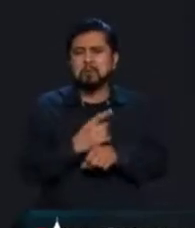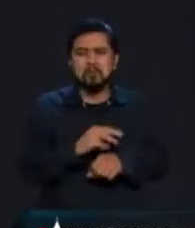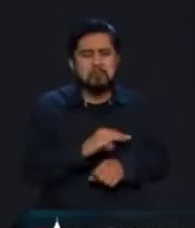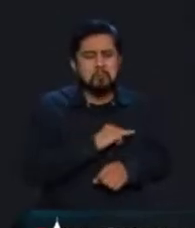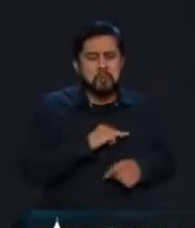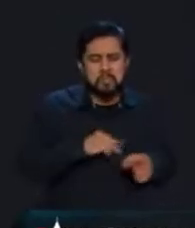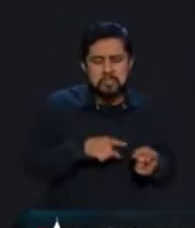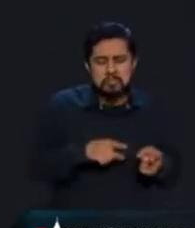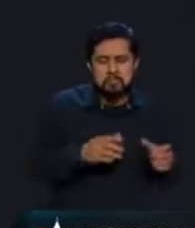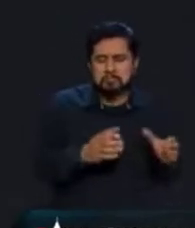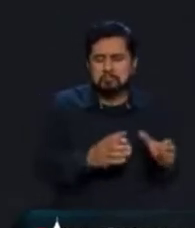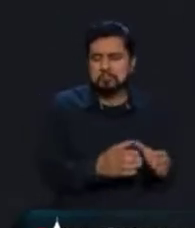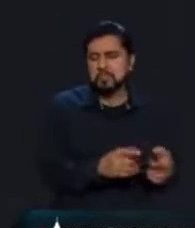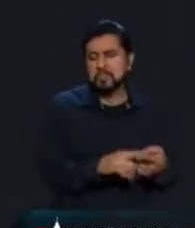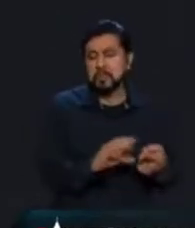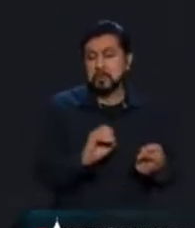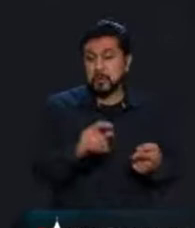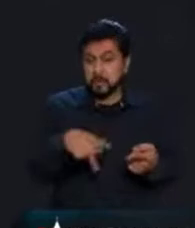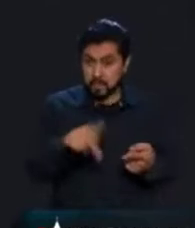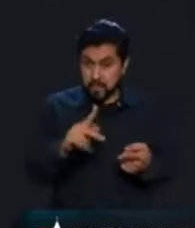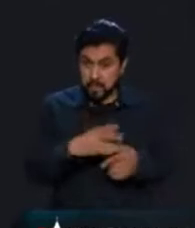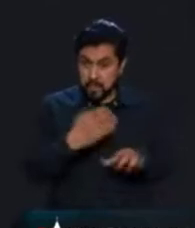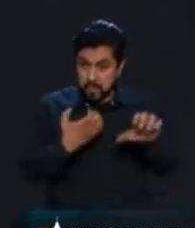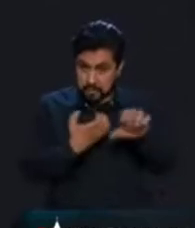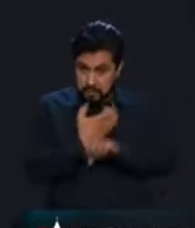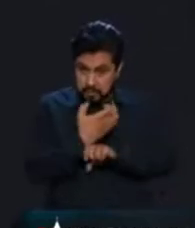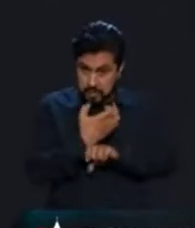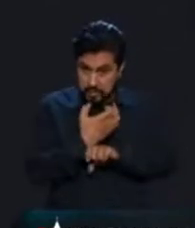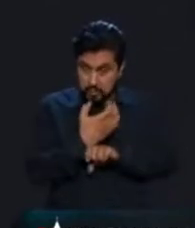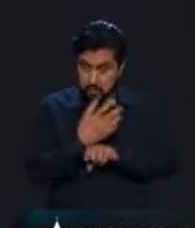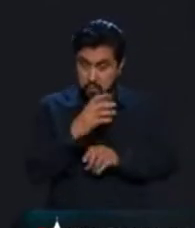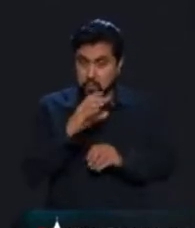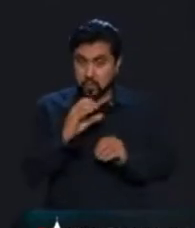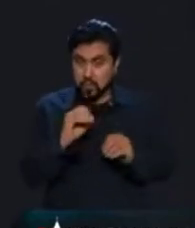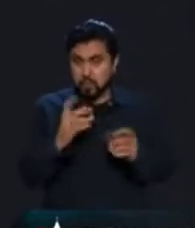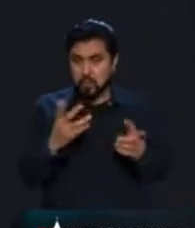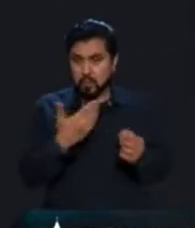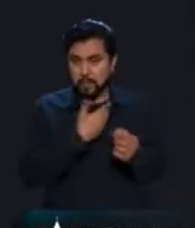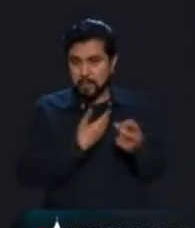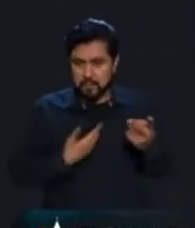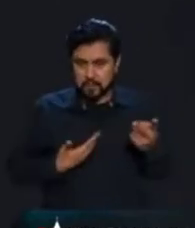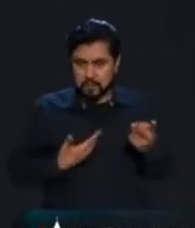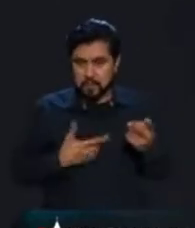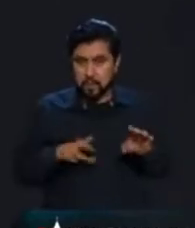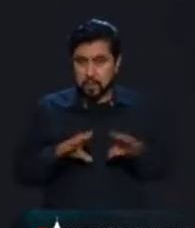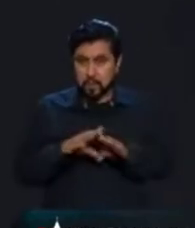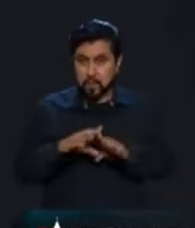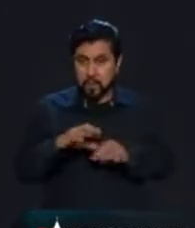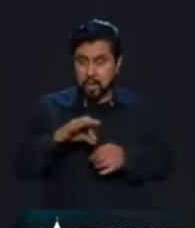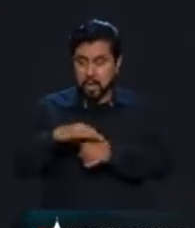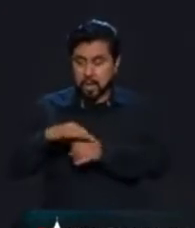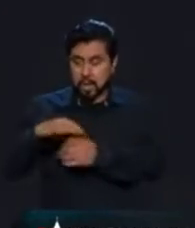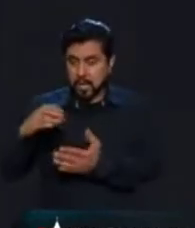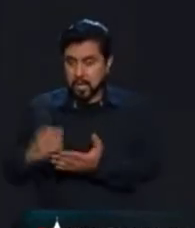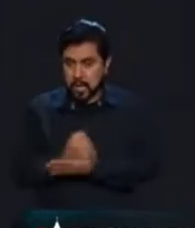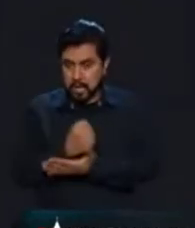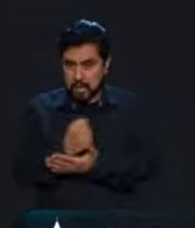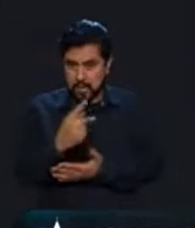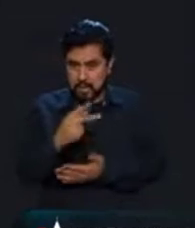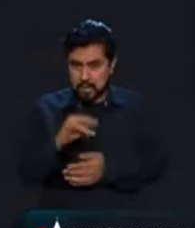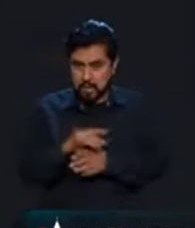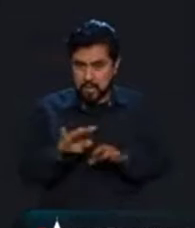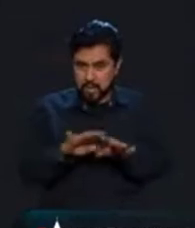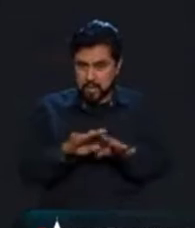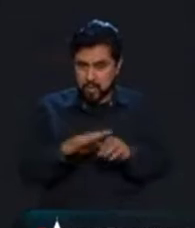municipio pequeño, pero a nivel estatal, o ya no digamos a nivel presidencial, darle la vuelta a una elección con movilización